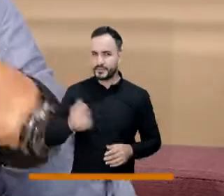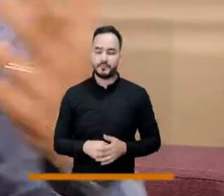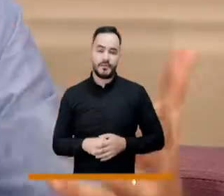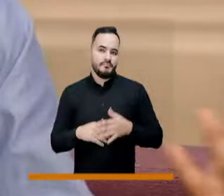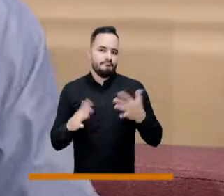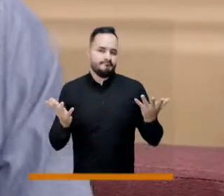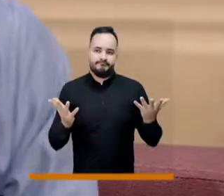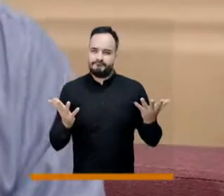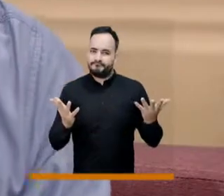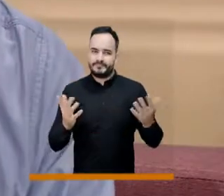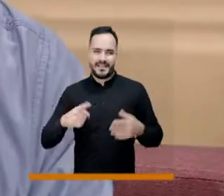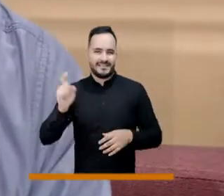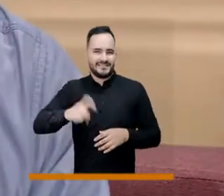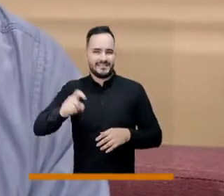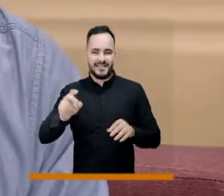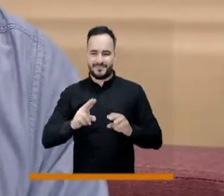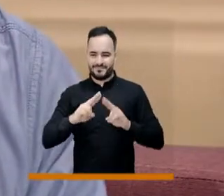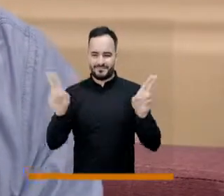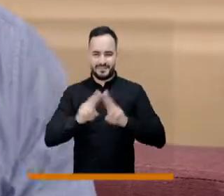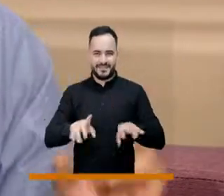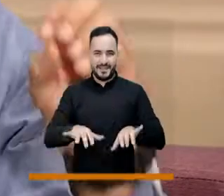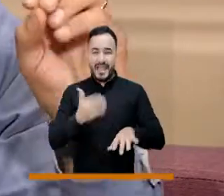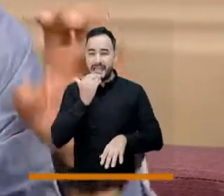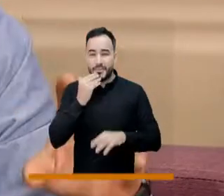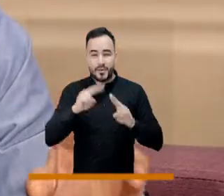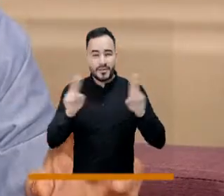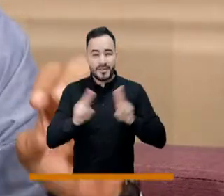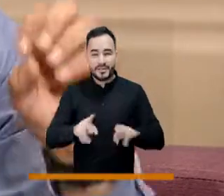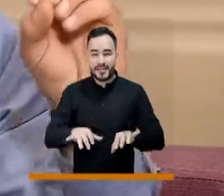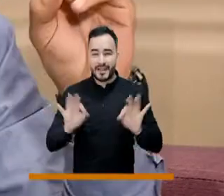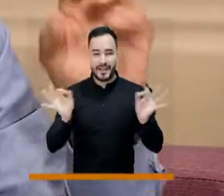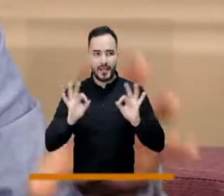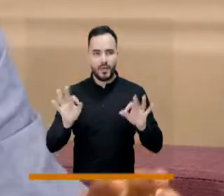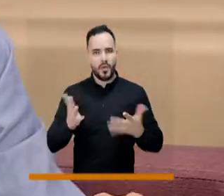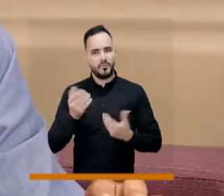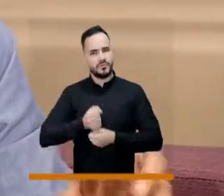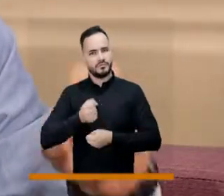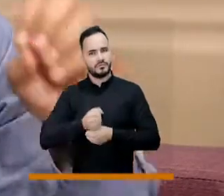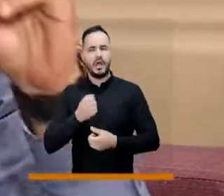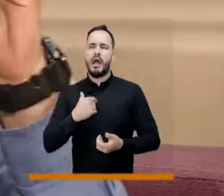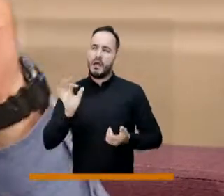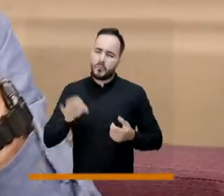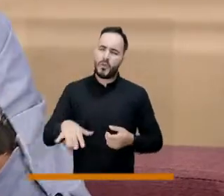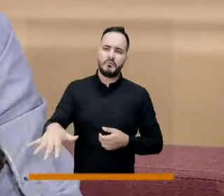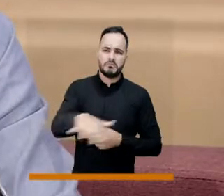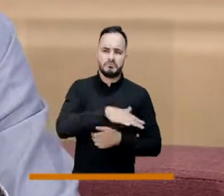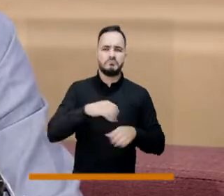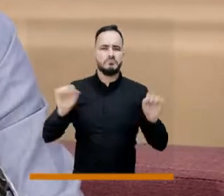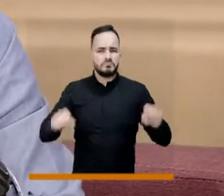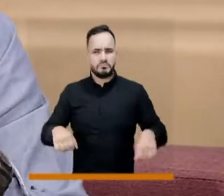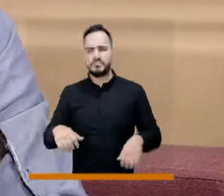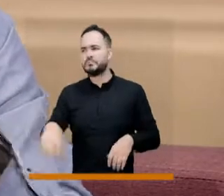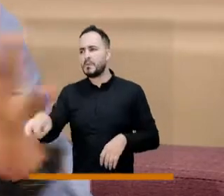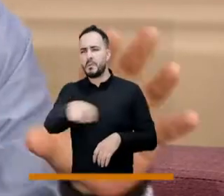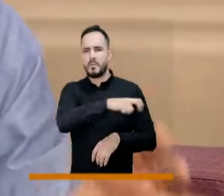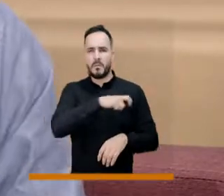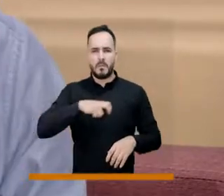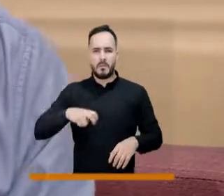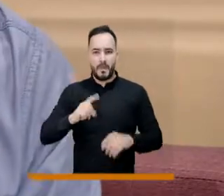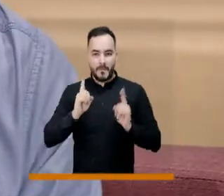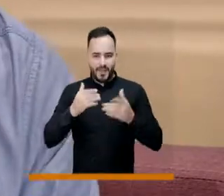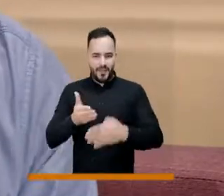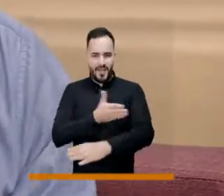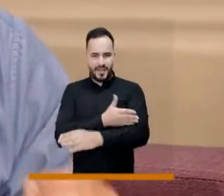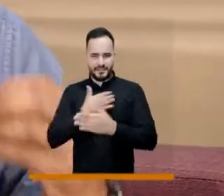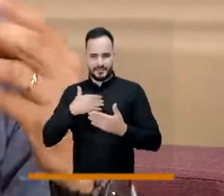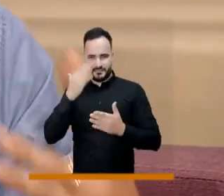vemos que sin internet no funcionamos. Podemos teletrabajar, podemos desplazarnos por la ciudad, podemos hacer cualquier tipo de actividad, siempre y cuando estemos